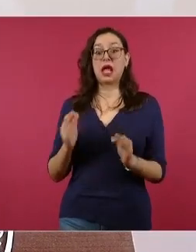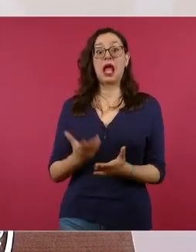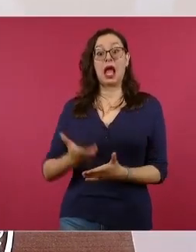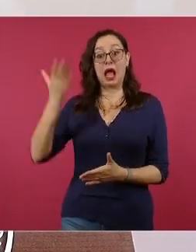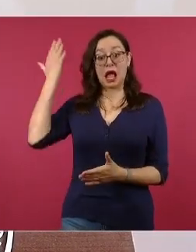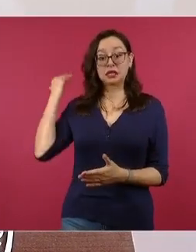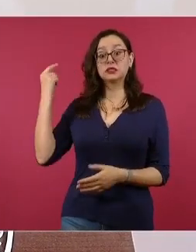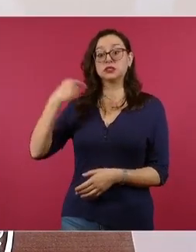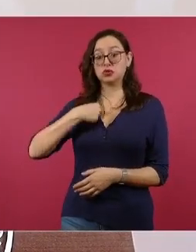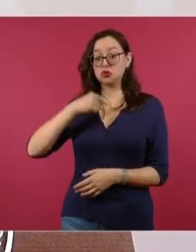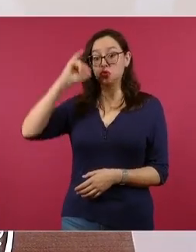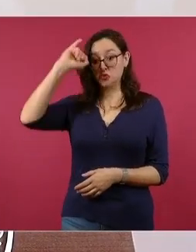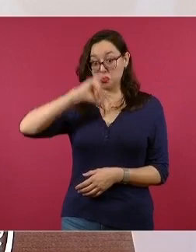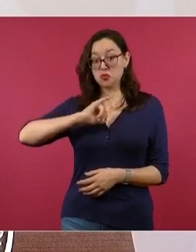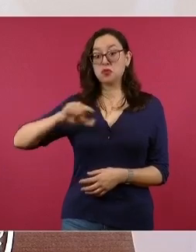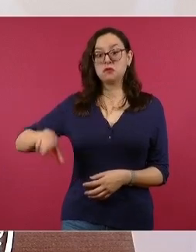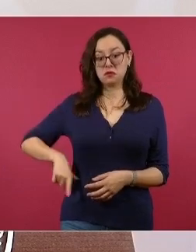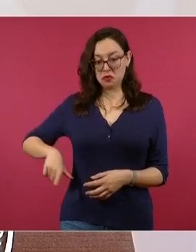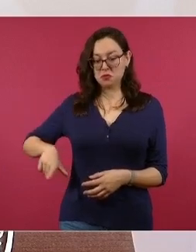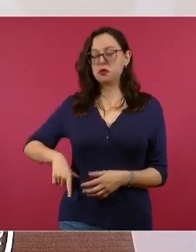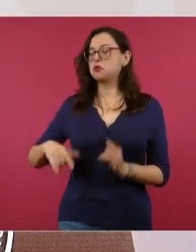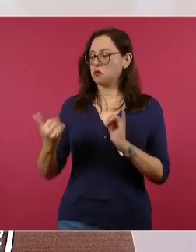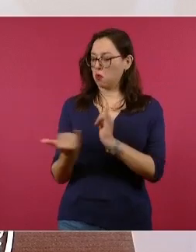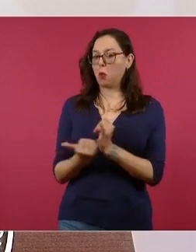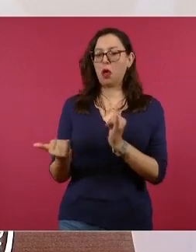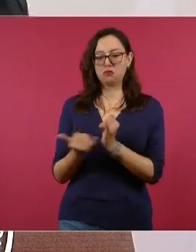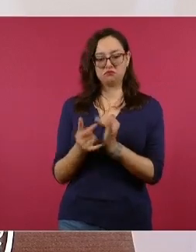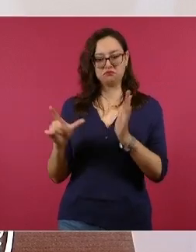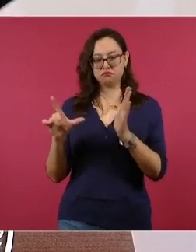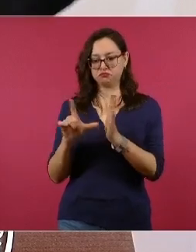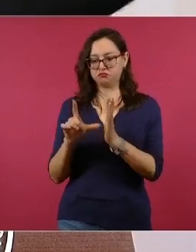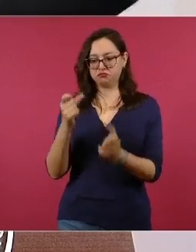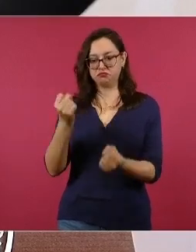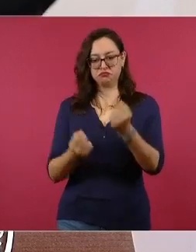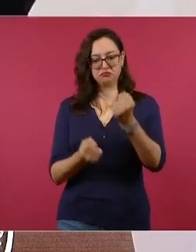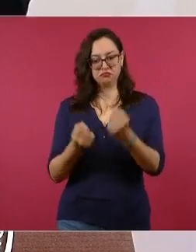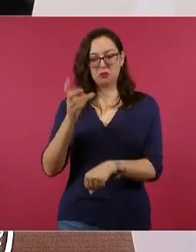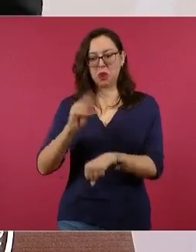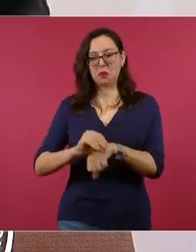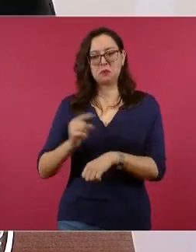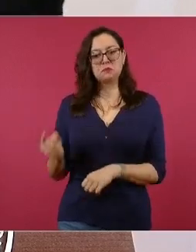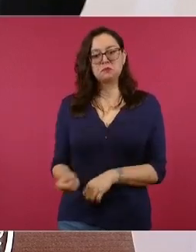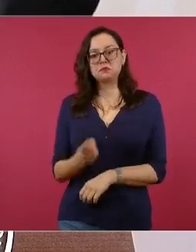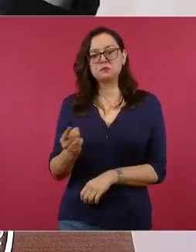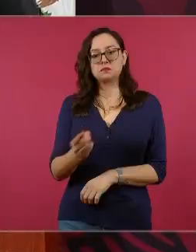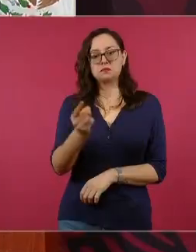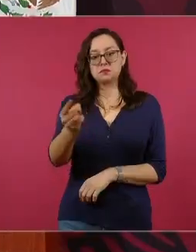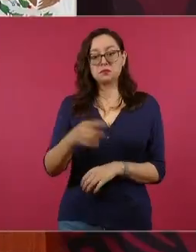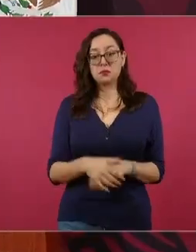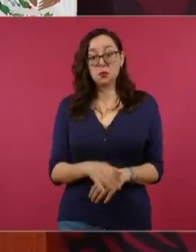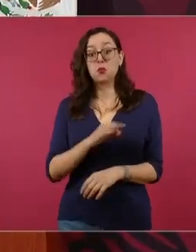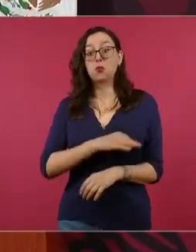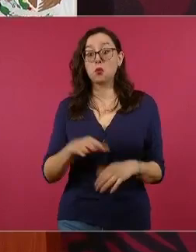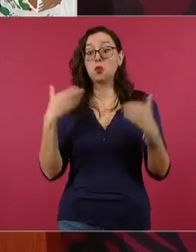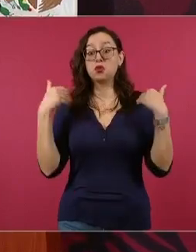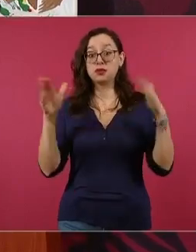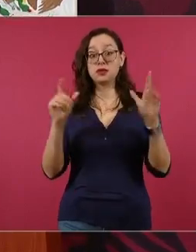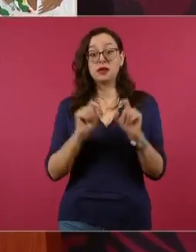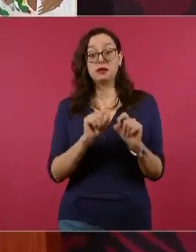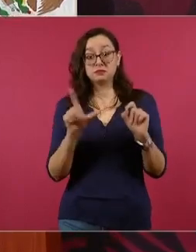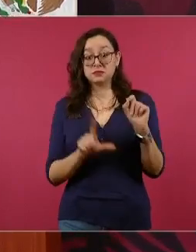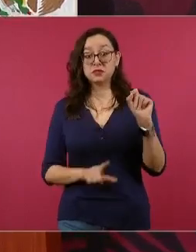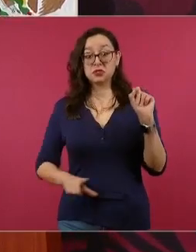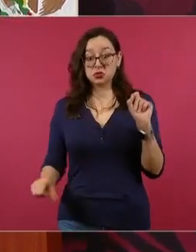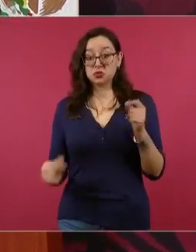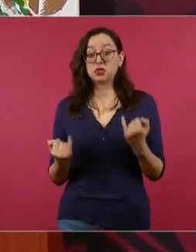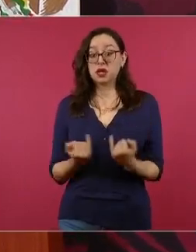nosotros cuando fui jefe de gobierno, y eso se puede establecer a nivel nacional,